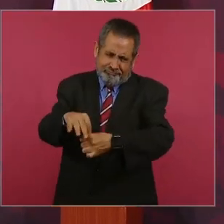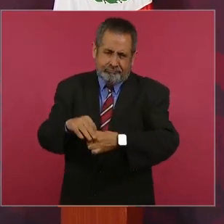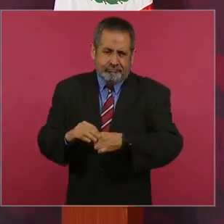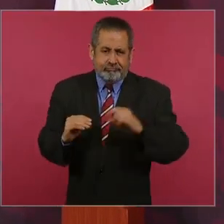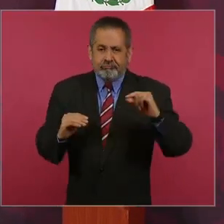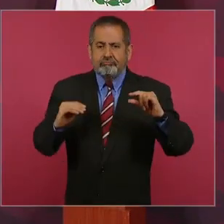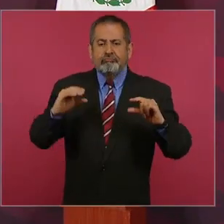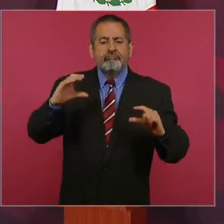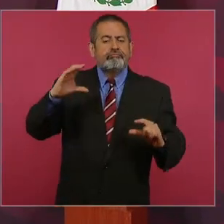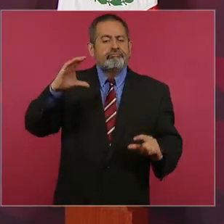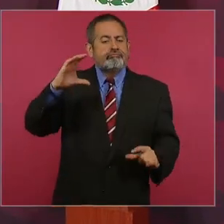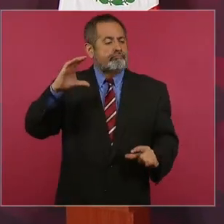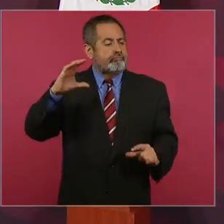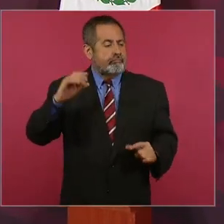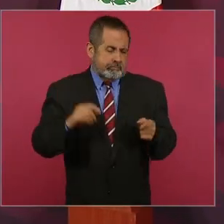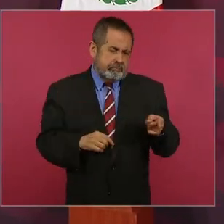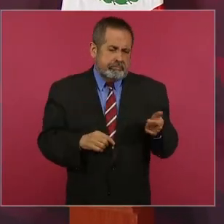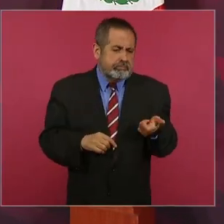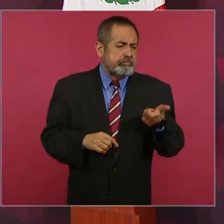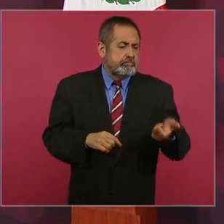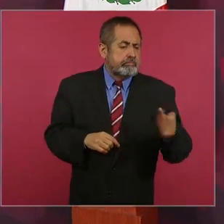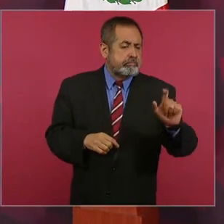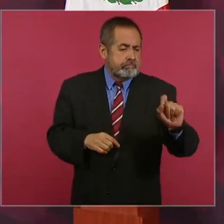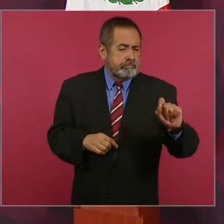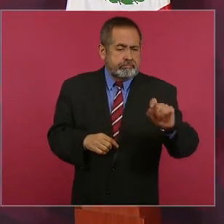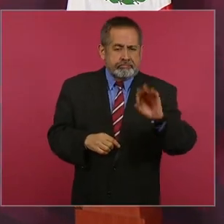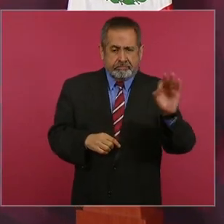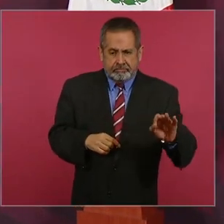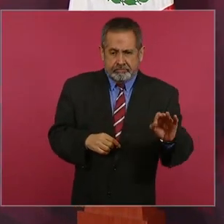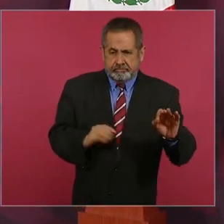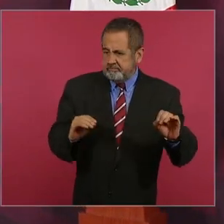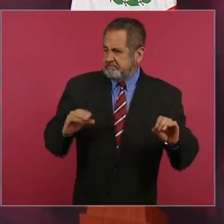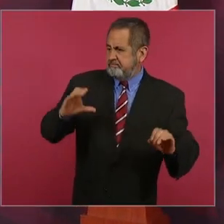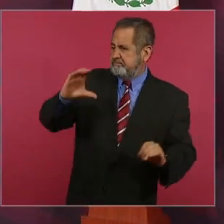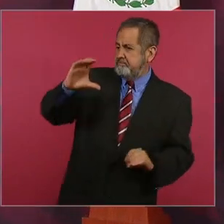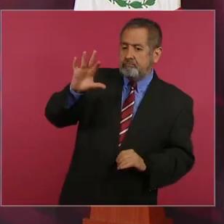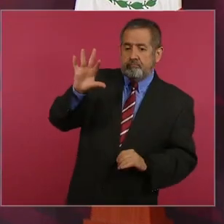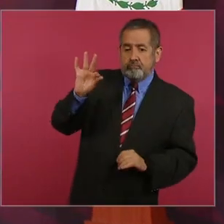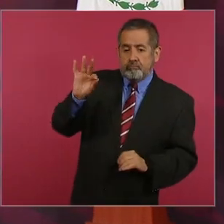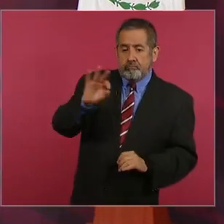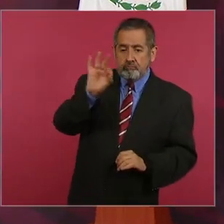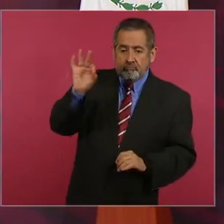pueden comprar 20% pero no alcanza